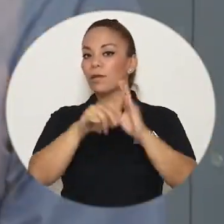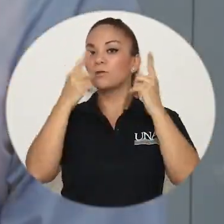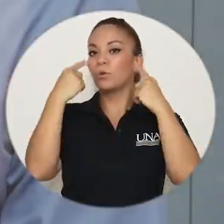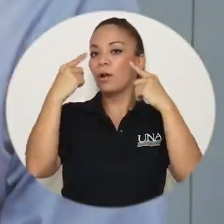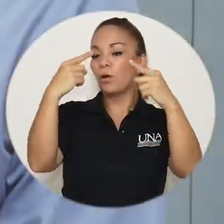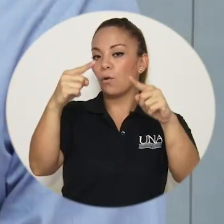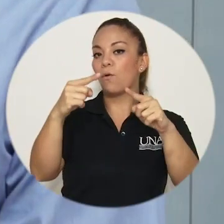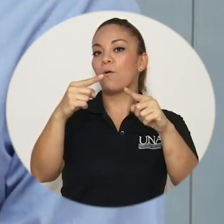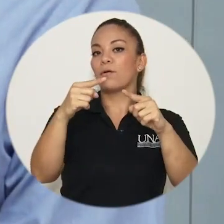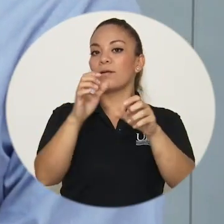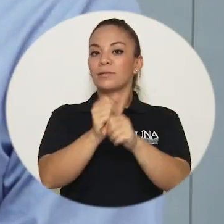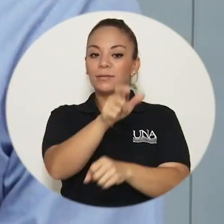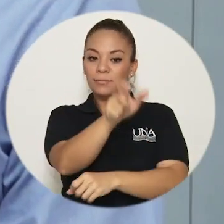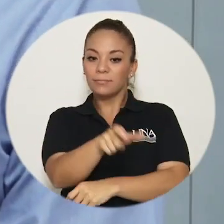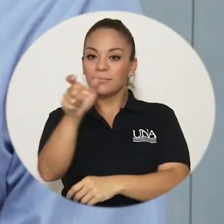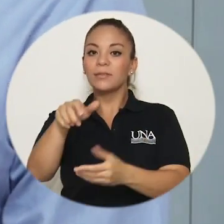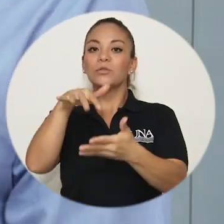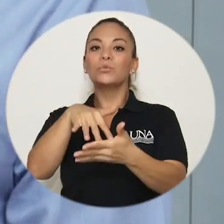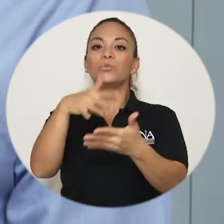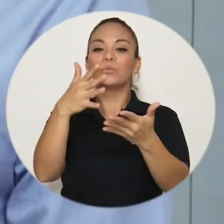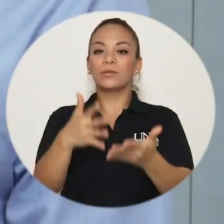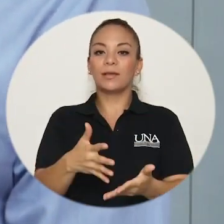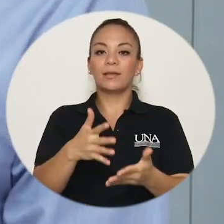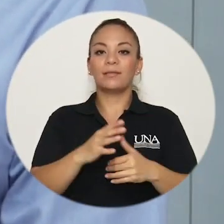logran realizar los estudiantes